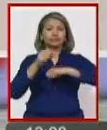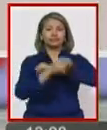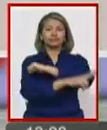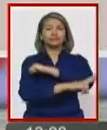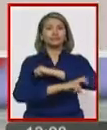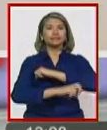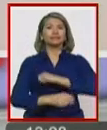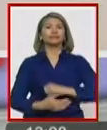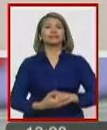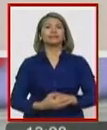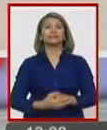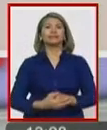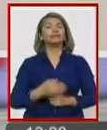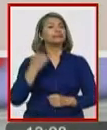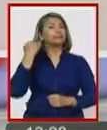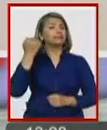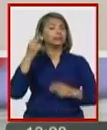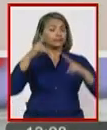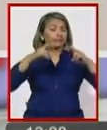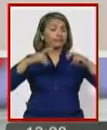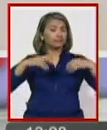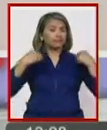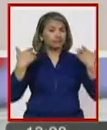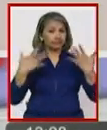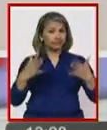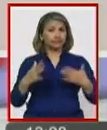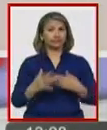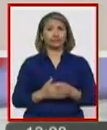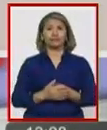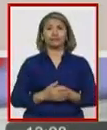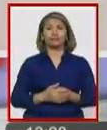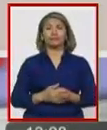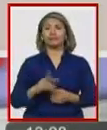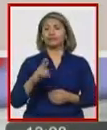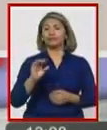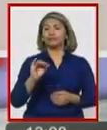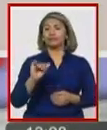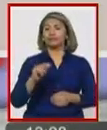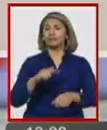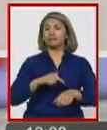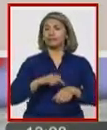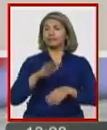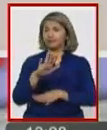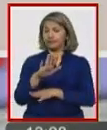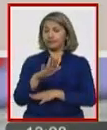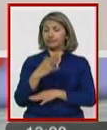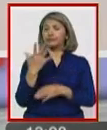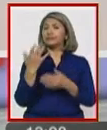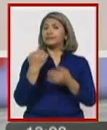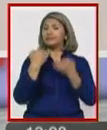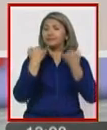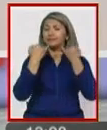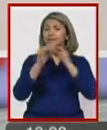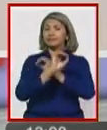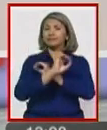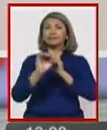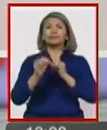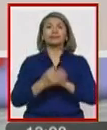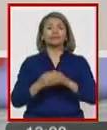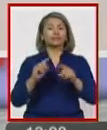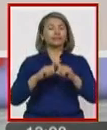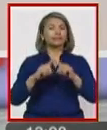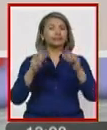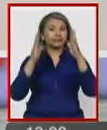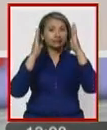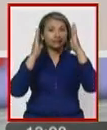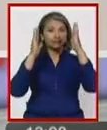atraco, Nicole. Sí, nos imaginamos que las investigaciones están ya, Rolly, a esta hora de la tarde, por eso no quieren emitir ningún tipo de información, pero